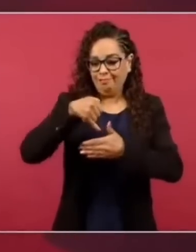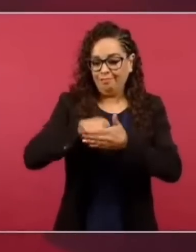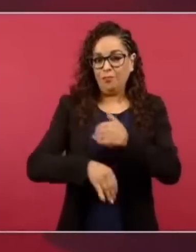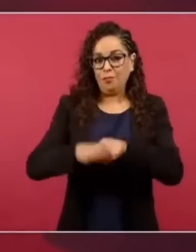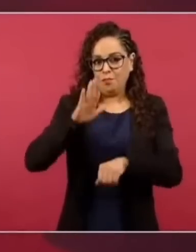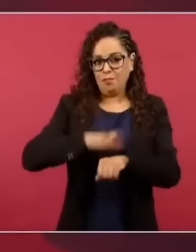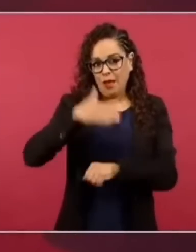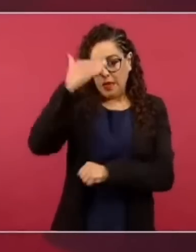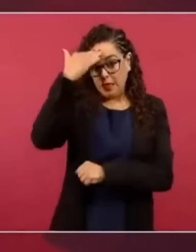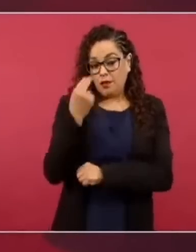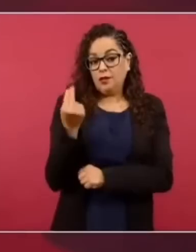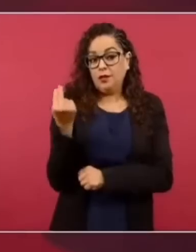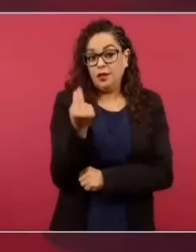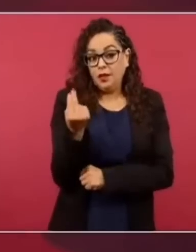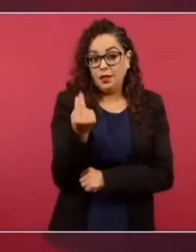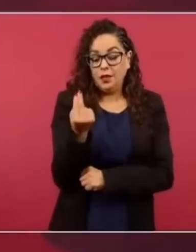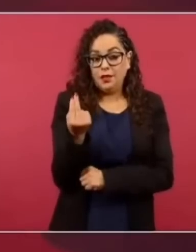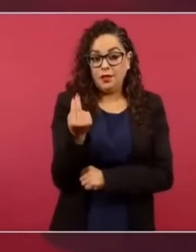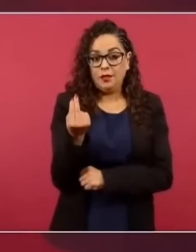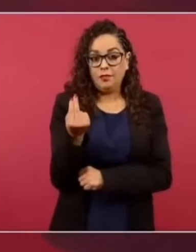Por ejemplo,